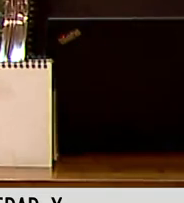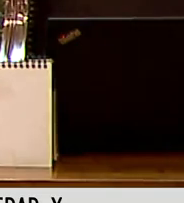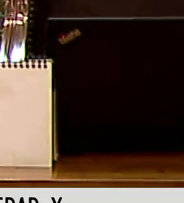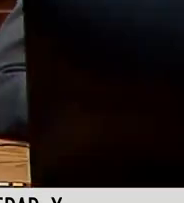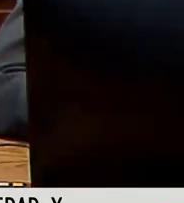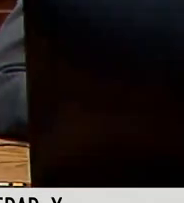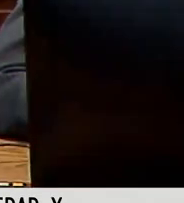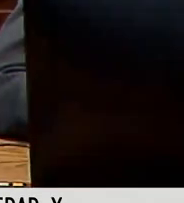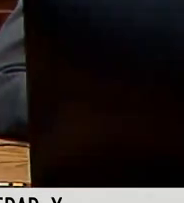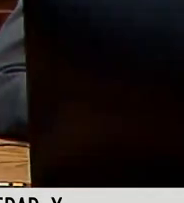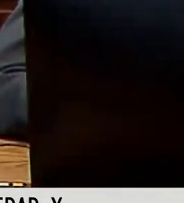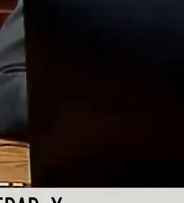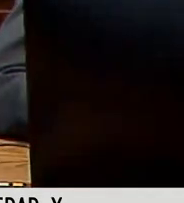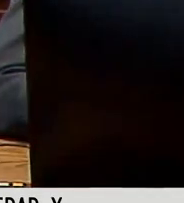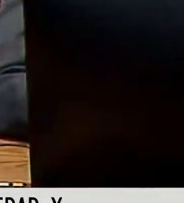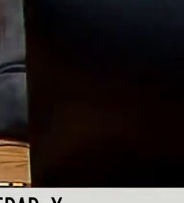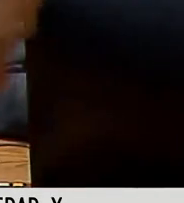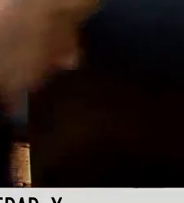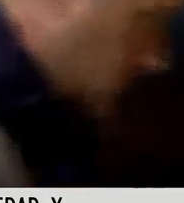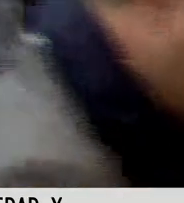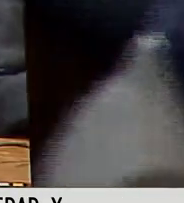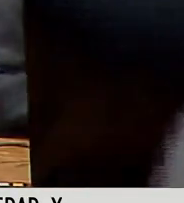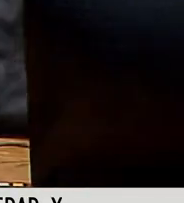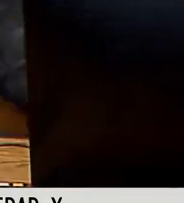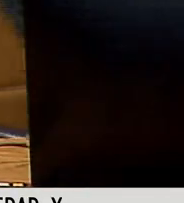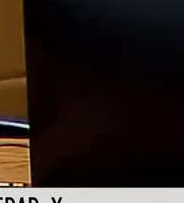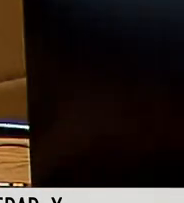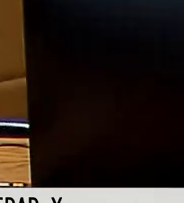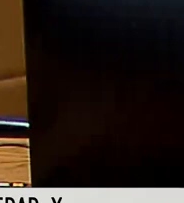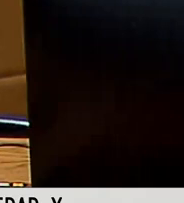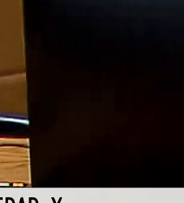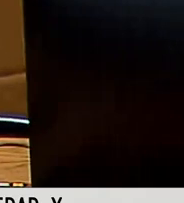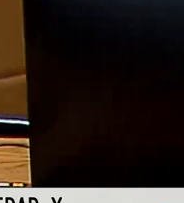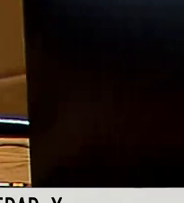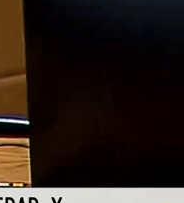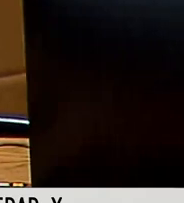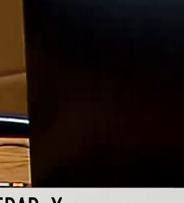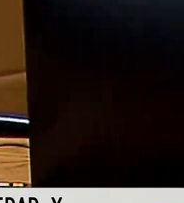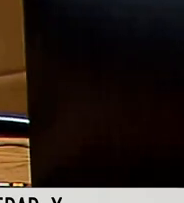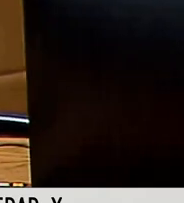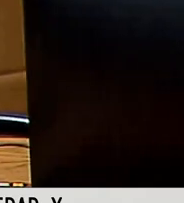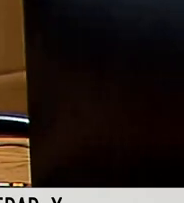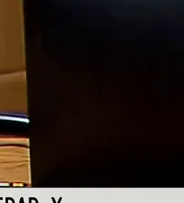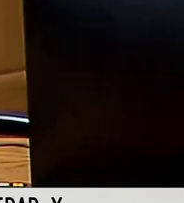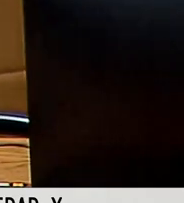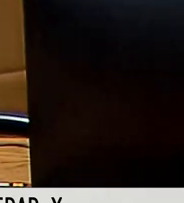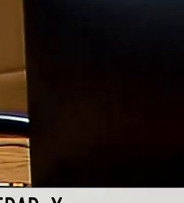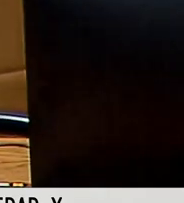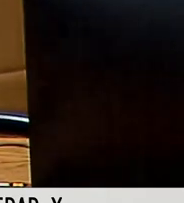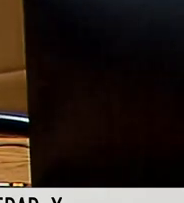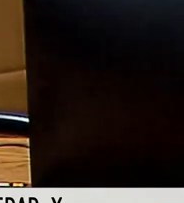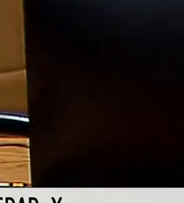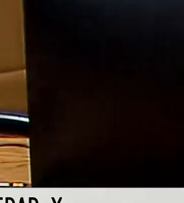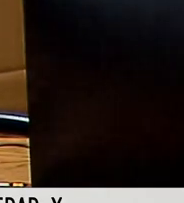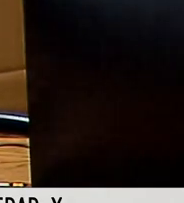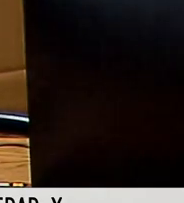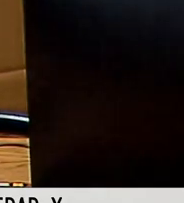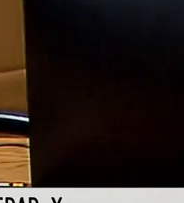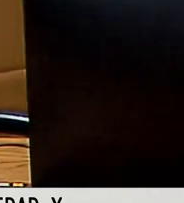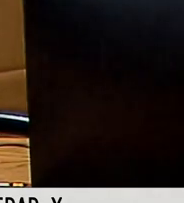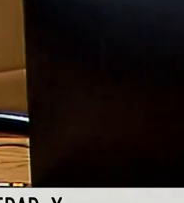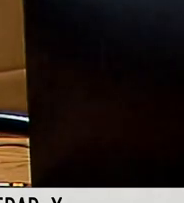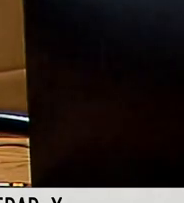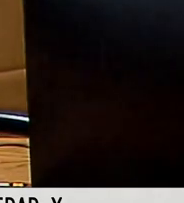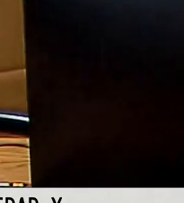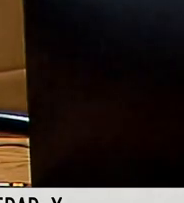pues permiten adquirir herramientas fundamentales para el funcionamiento de los órganos públicos y a su vez permite desarrollar oportunidades de